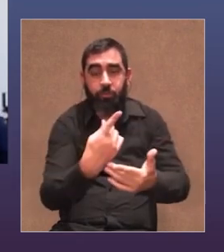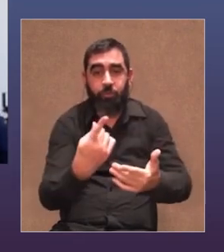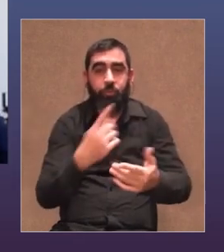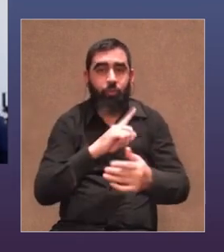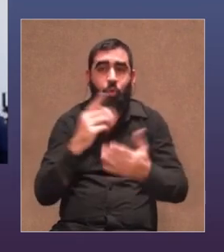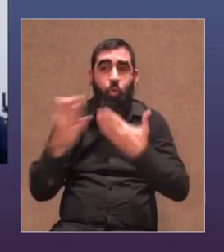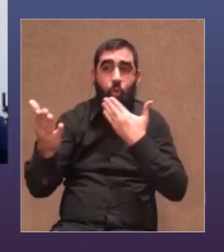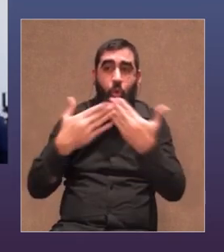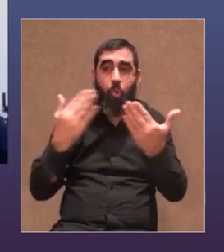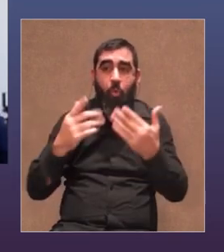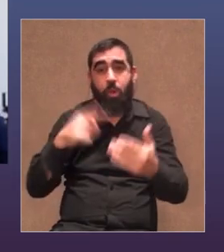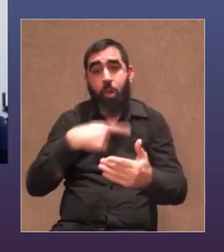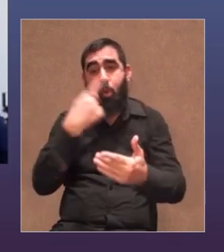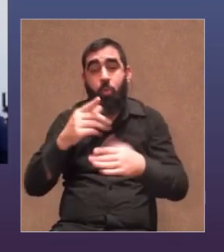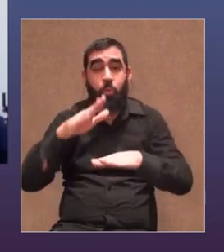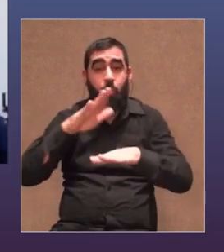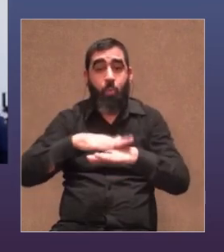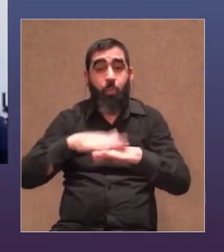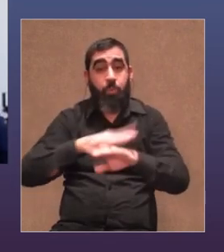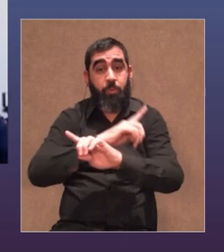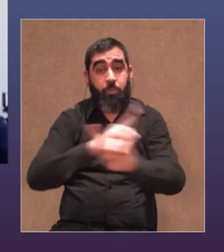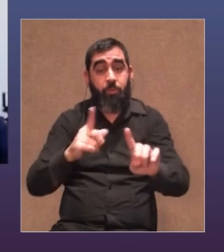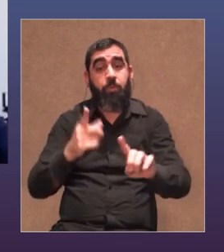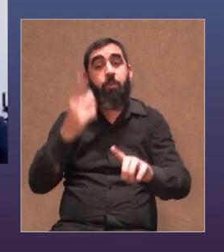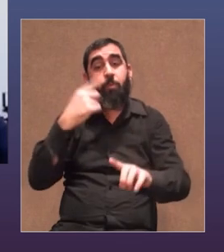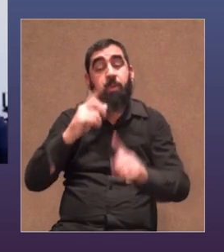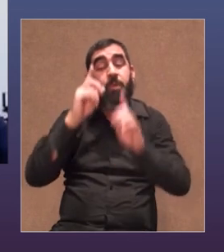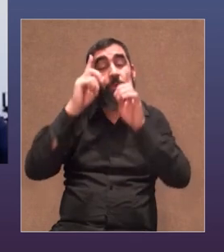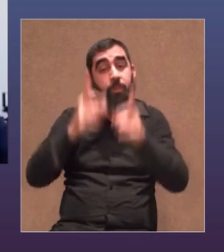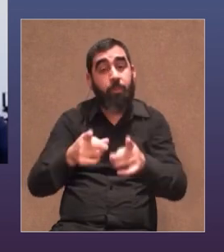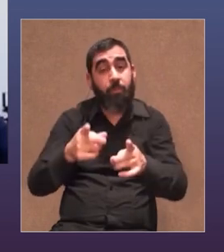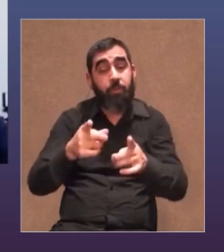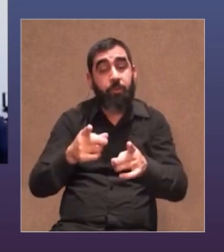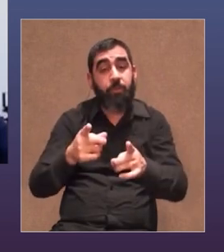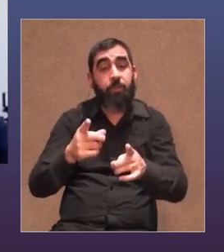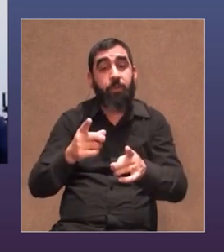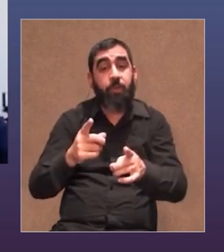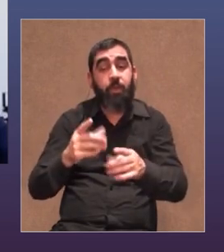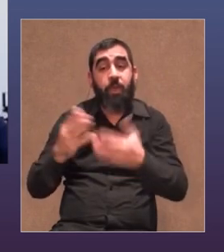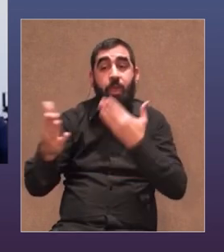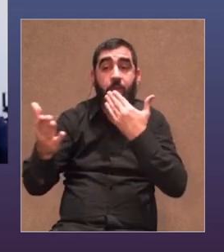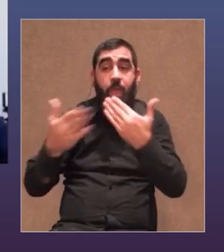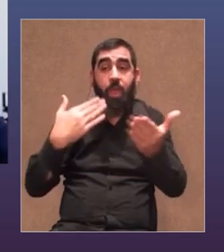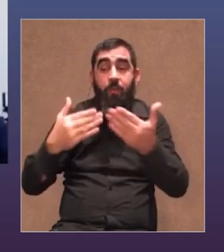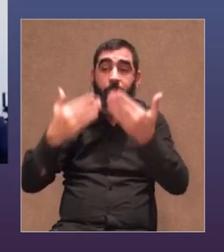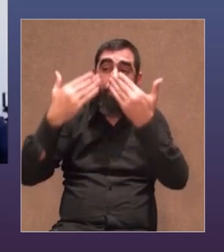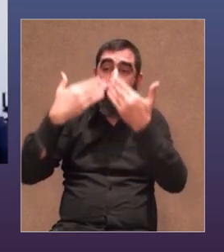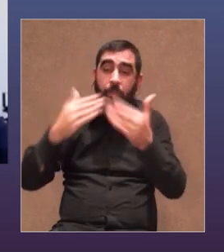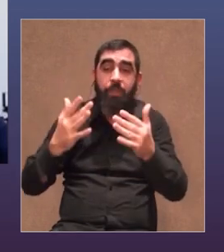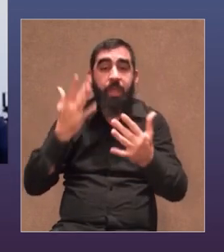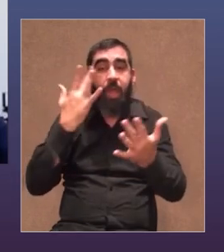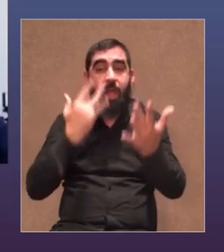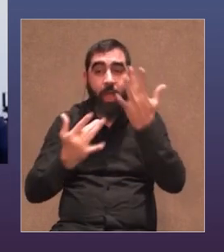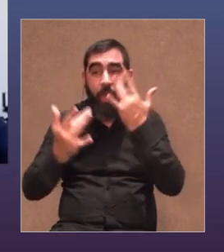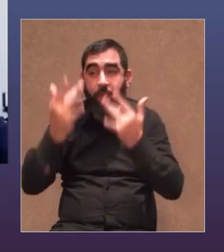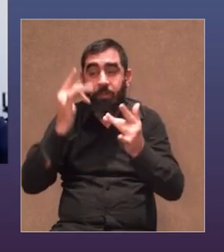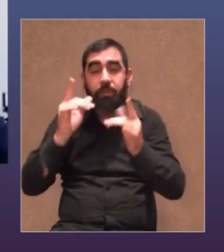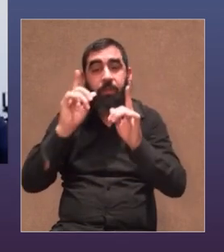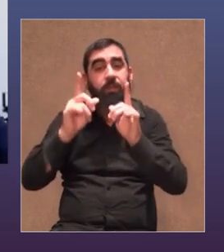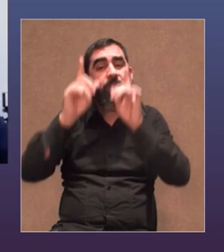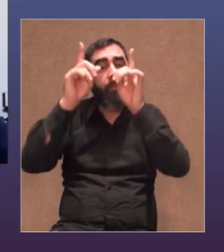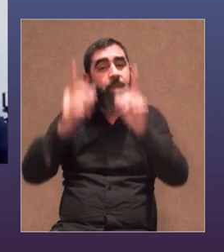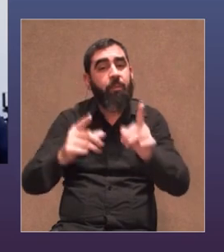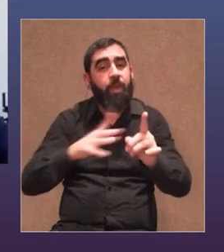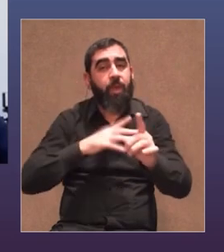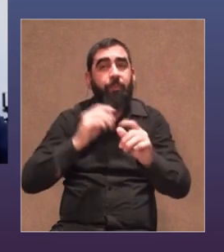con ustedes en otra instancia, pero también cuando nos ponemos a hablar los artistas, me parece que también tenemos como